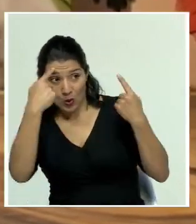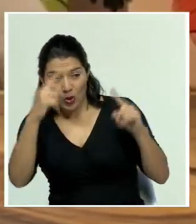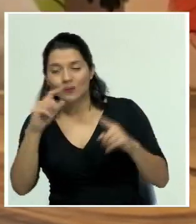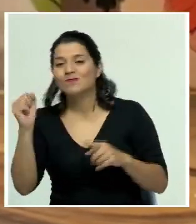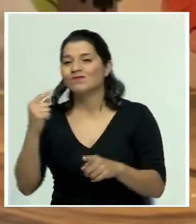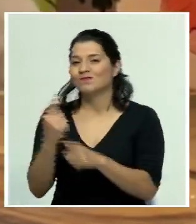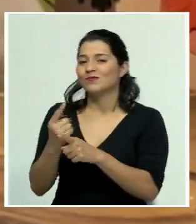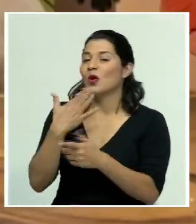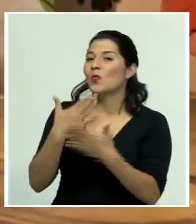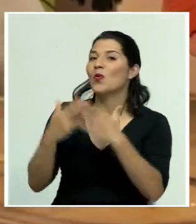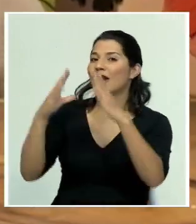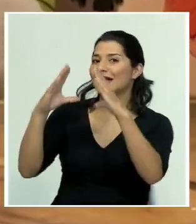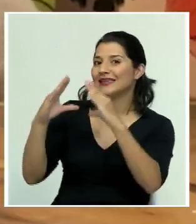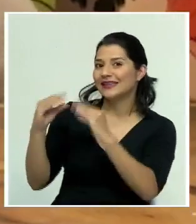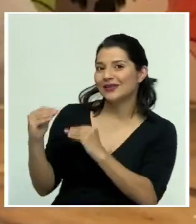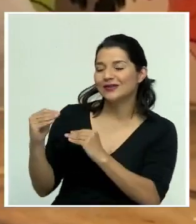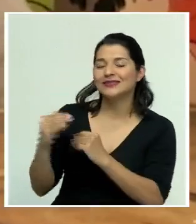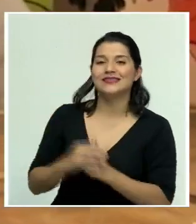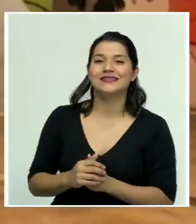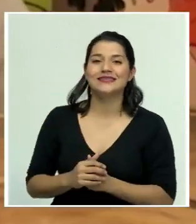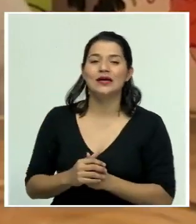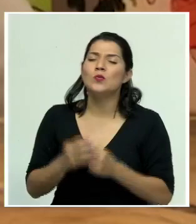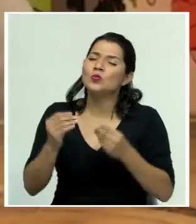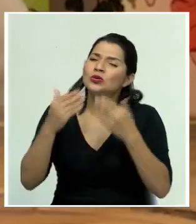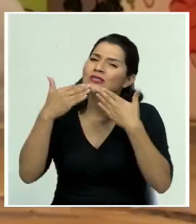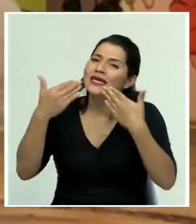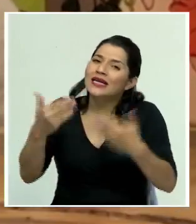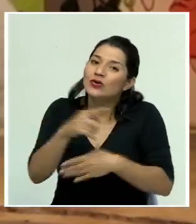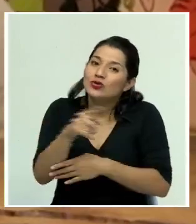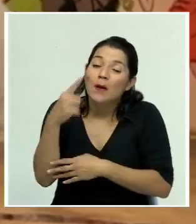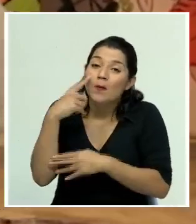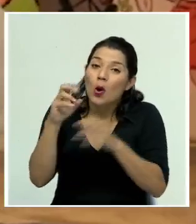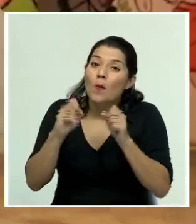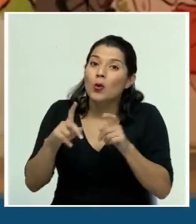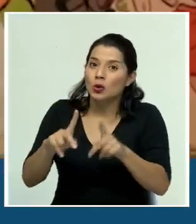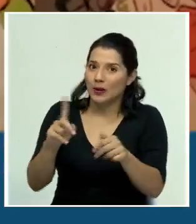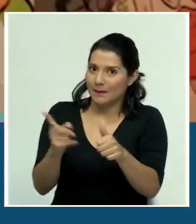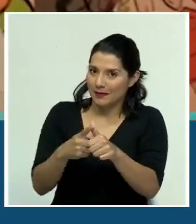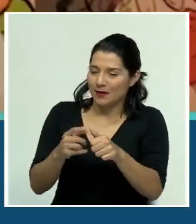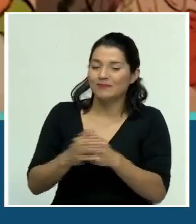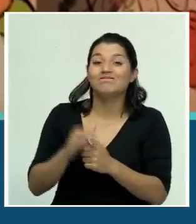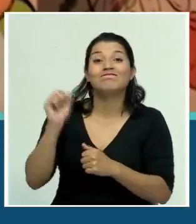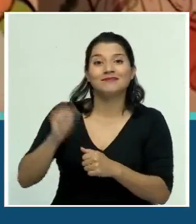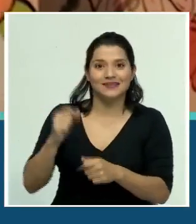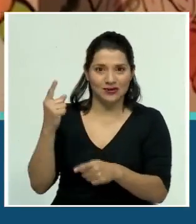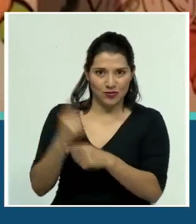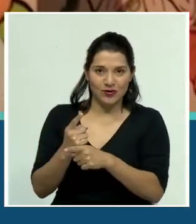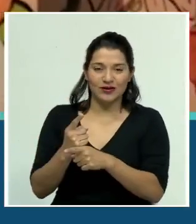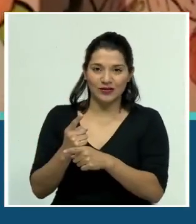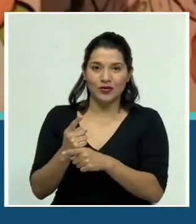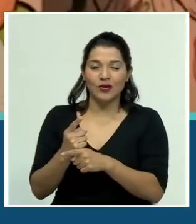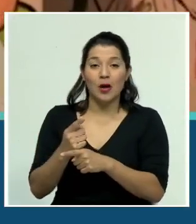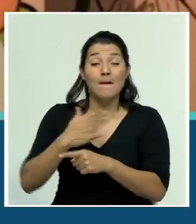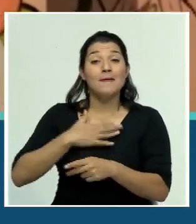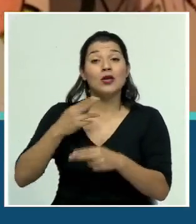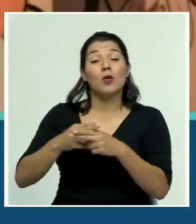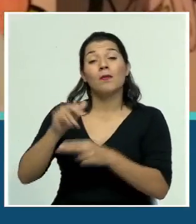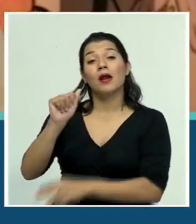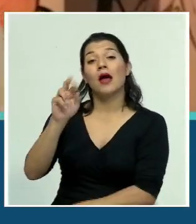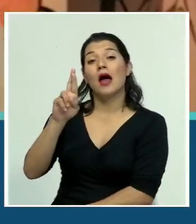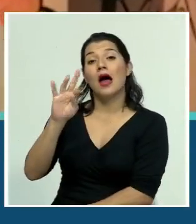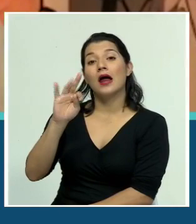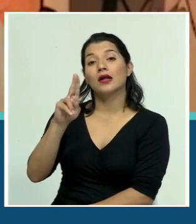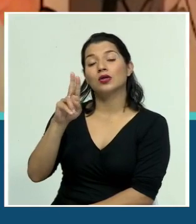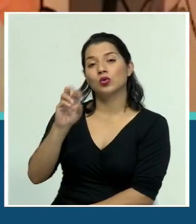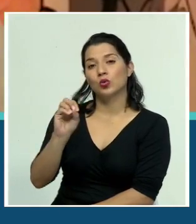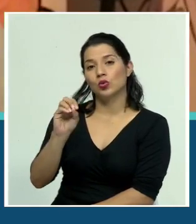Bueno, buenas tardes, buenas noches. Muchísimas gracias por el espacio, primero que todo. Correcto. Mi nombre es Arturo Salas, soy músico y